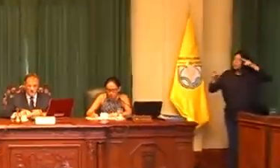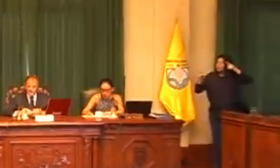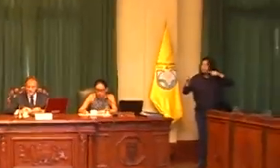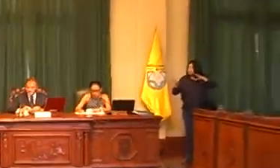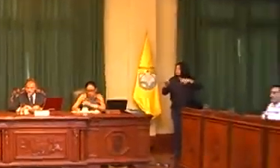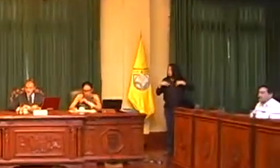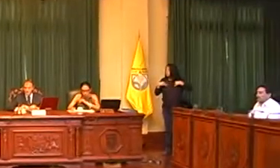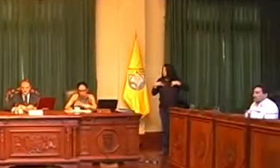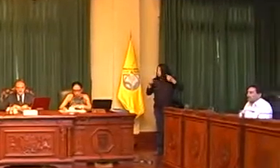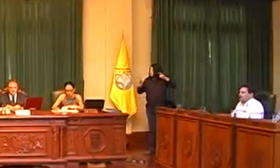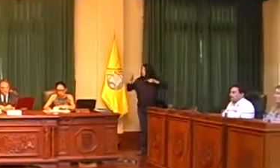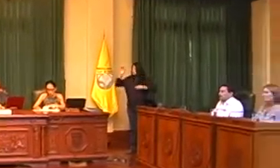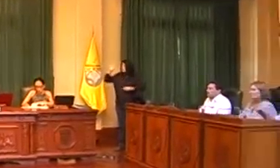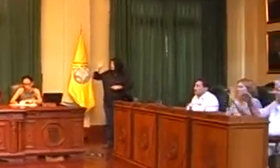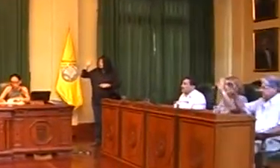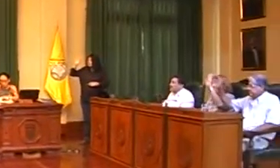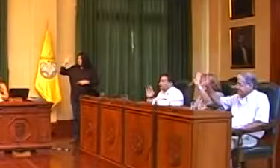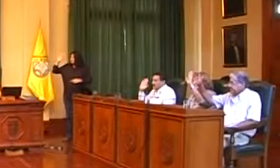puesto a la orden del día,